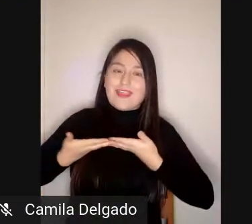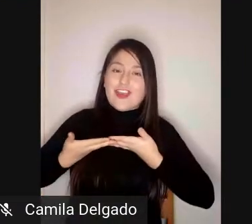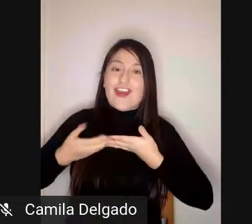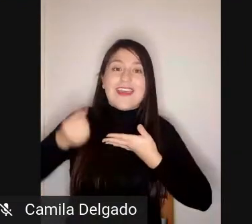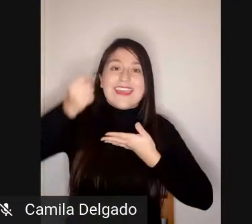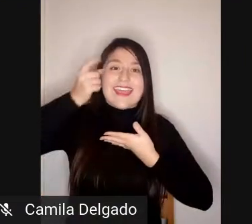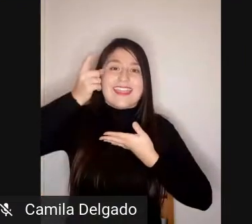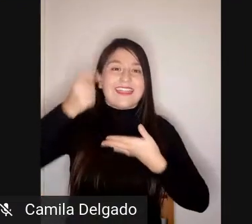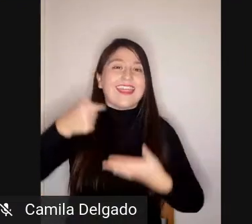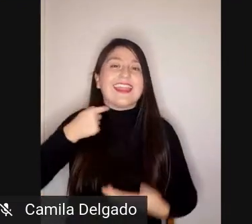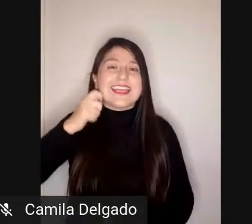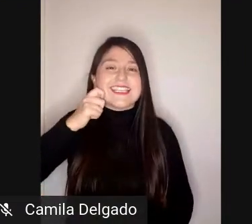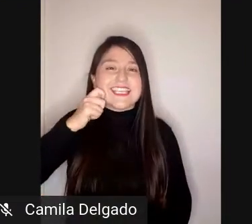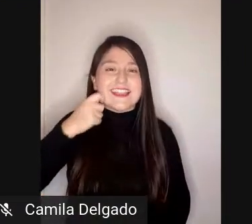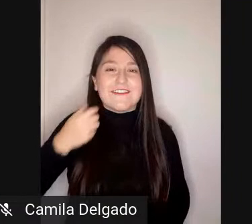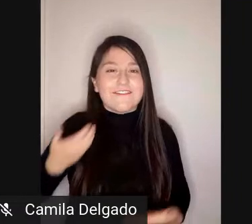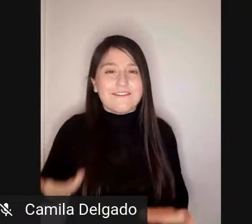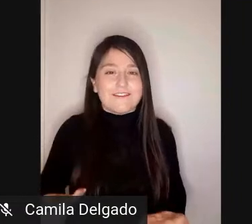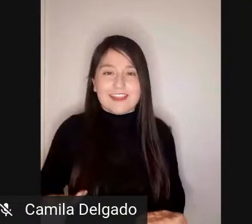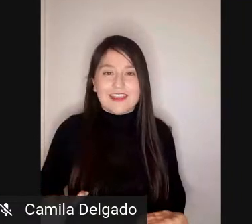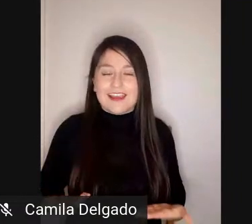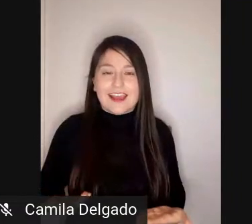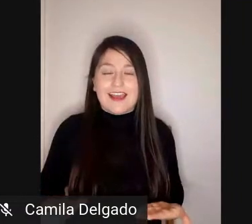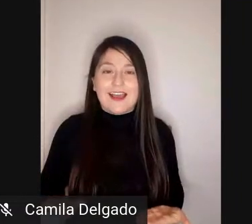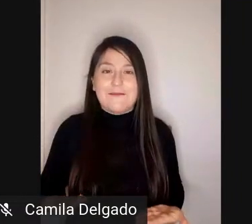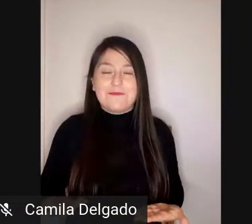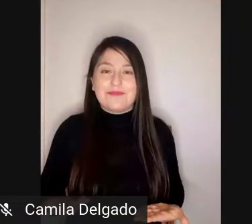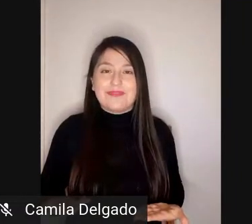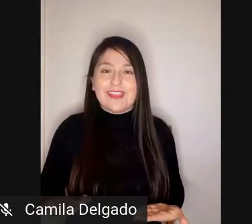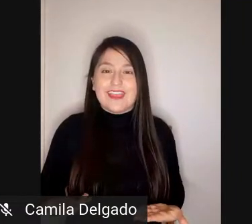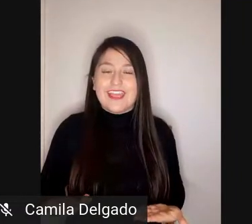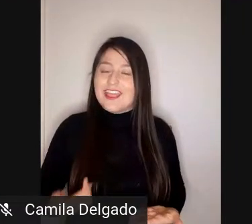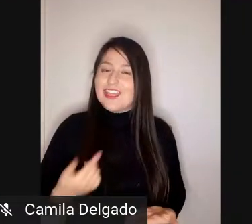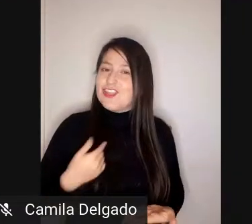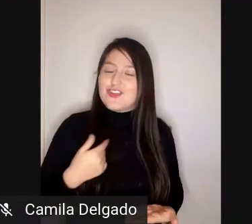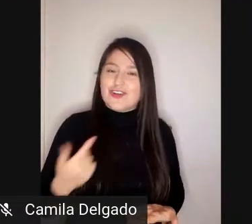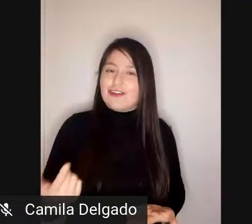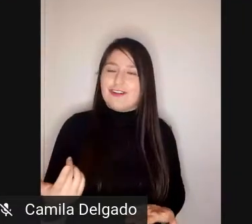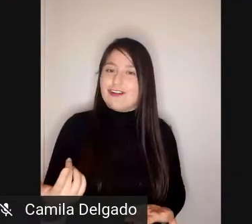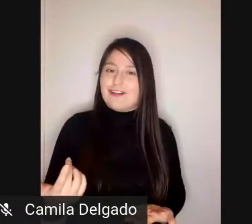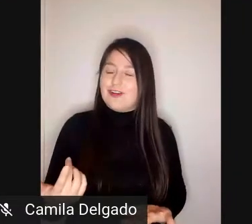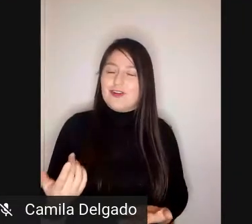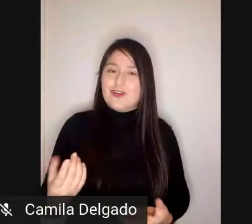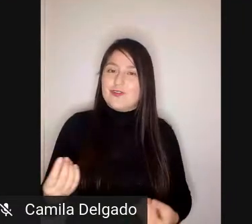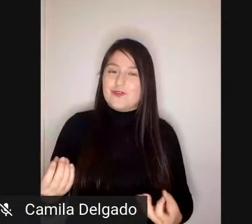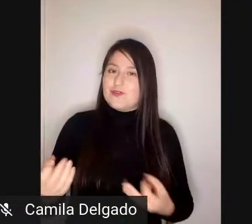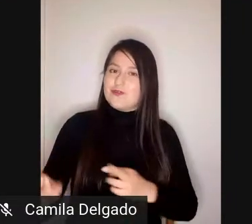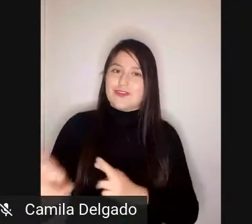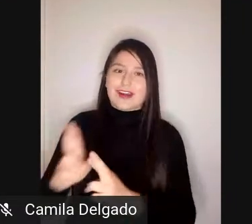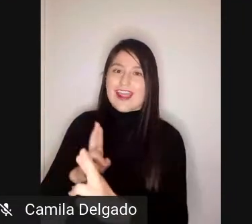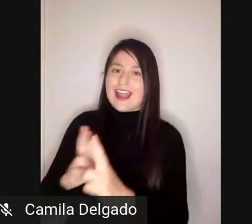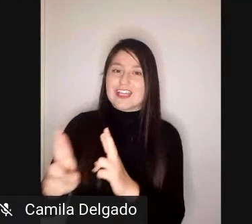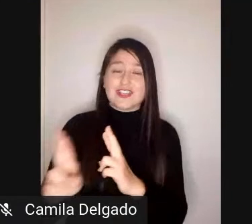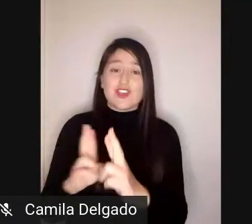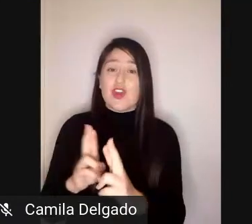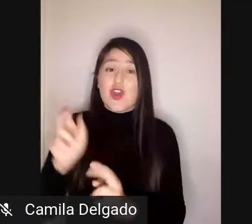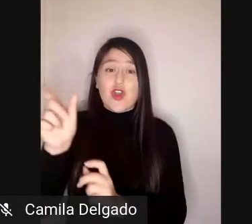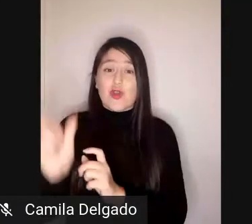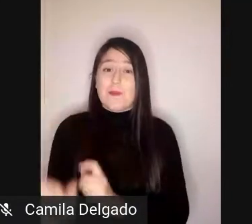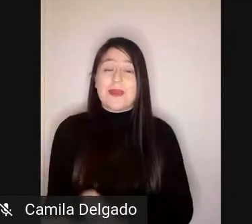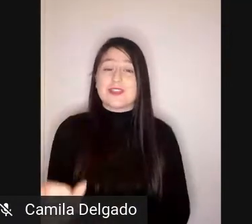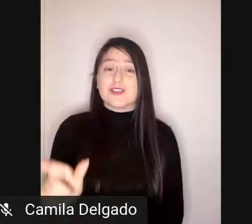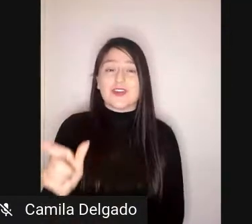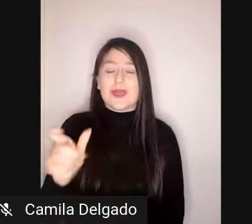el estar relacionándome con una persona que tenía mucha vivencia en torno a acciones en derechos